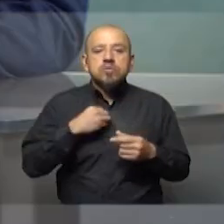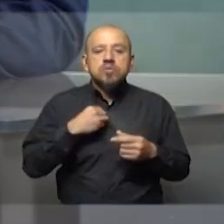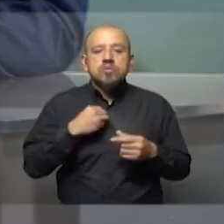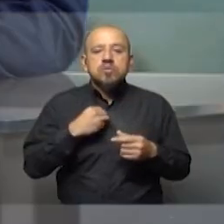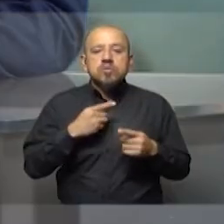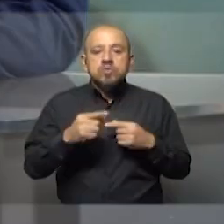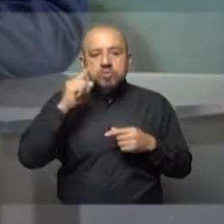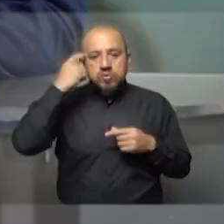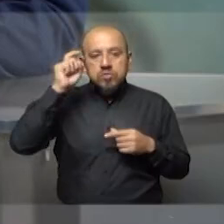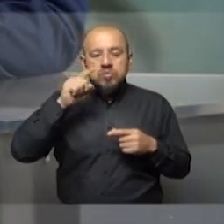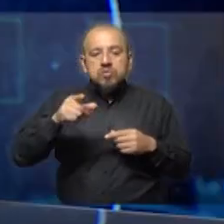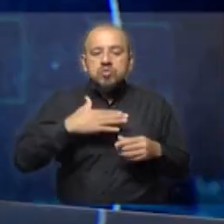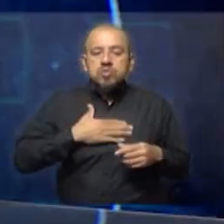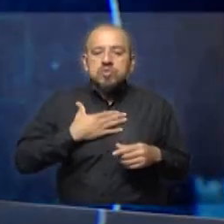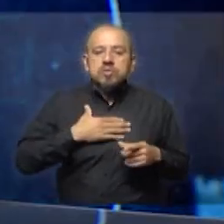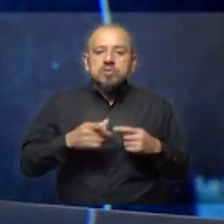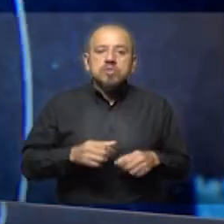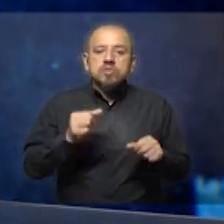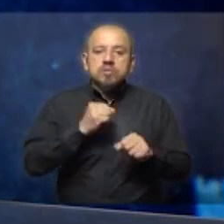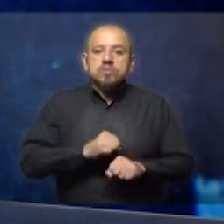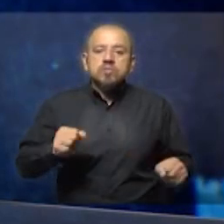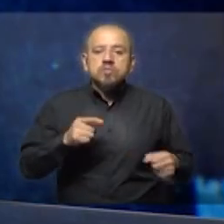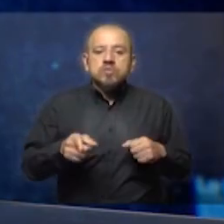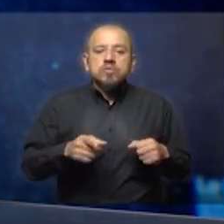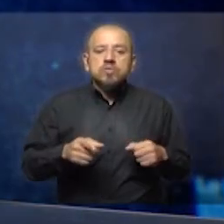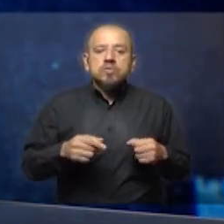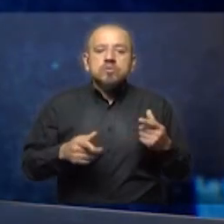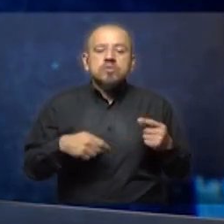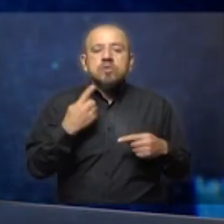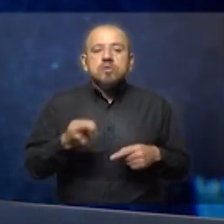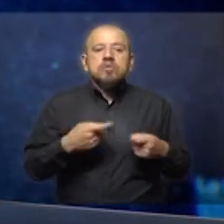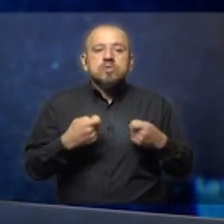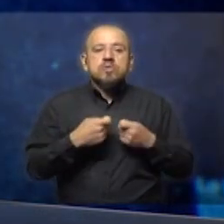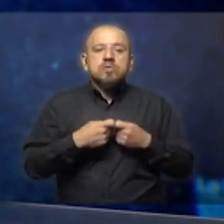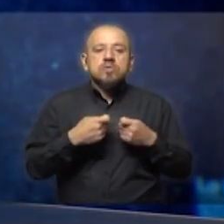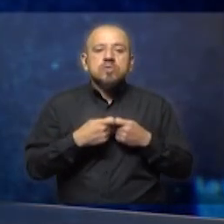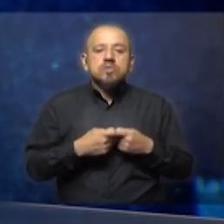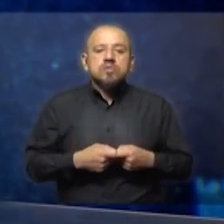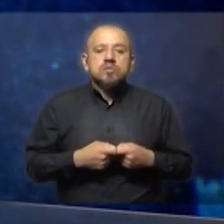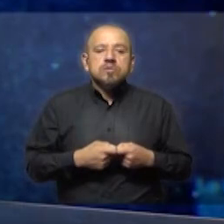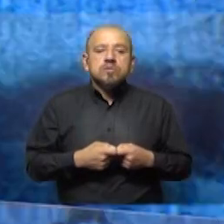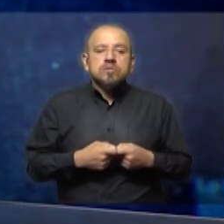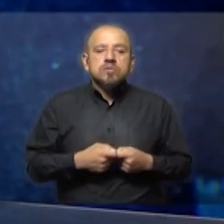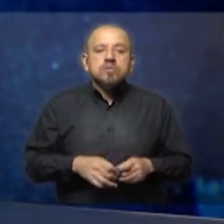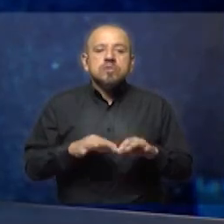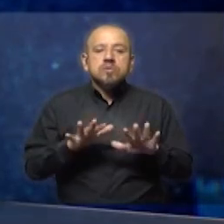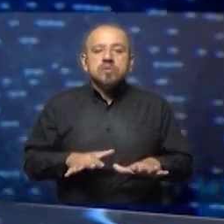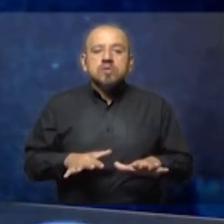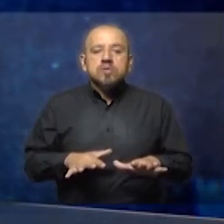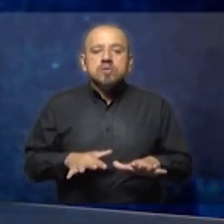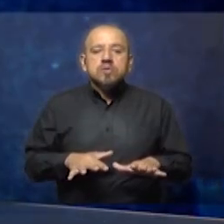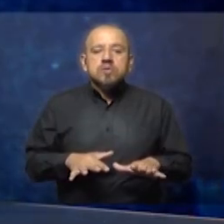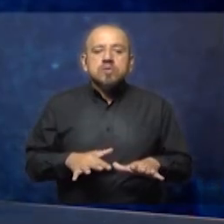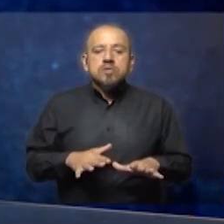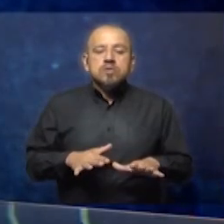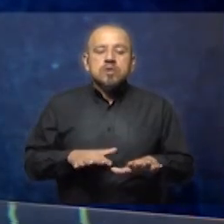sus ideas y sus placeres podría razonablemente dar al otro socio y hace una pausa el derecho de dejar